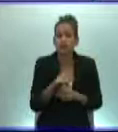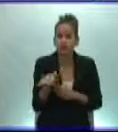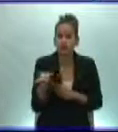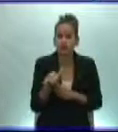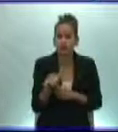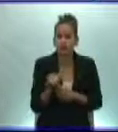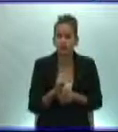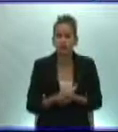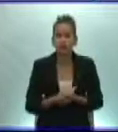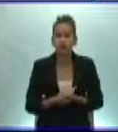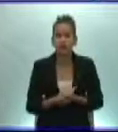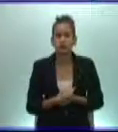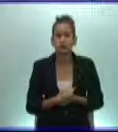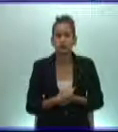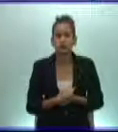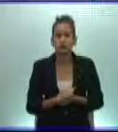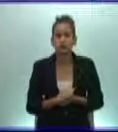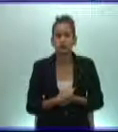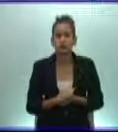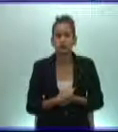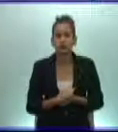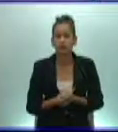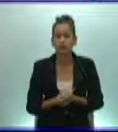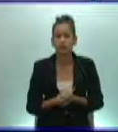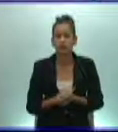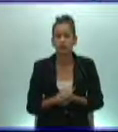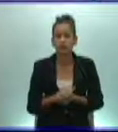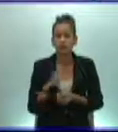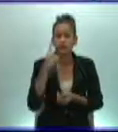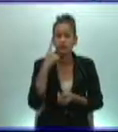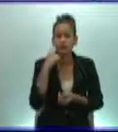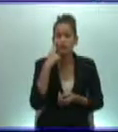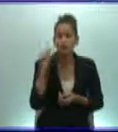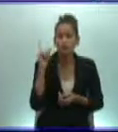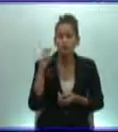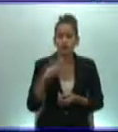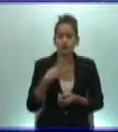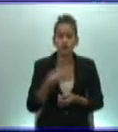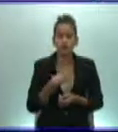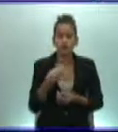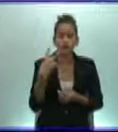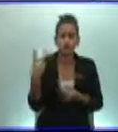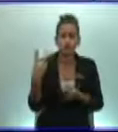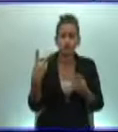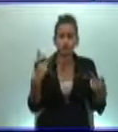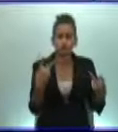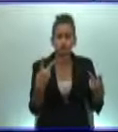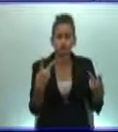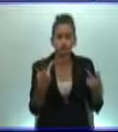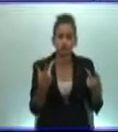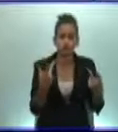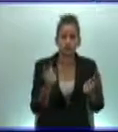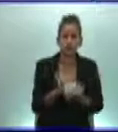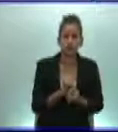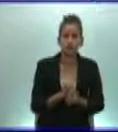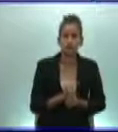que son iguales respectivamente? Fíjate bien que tienes estos dos lados y estos